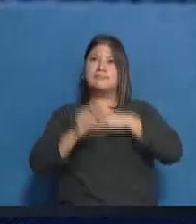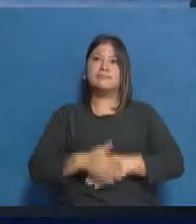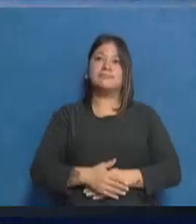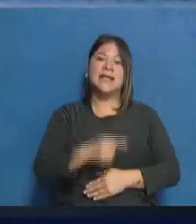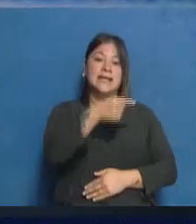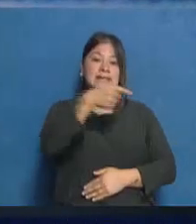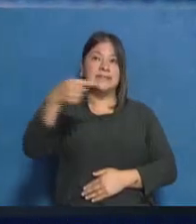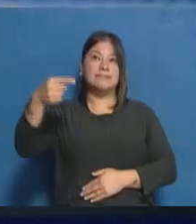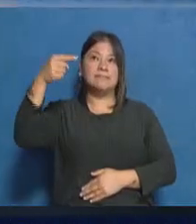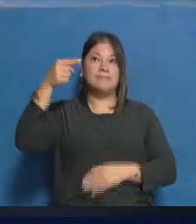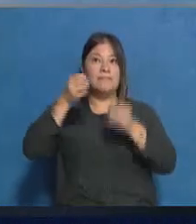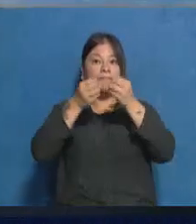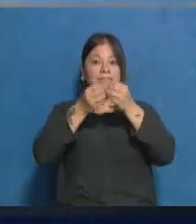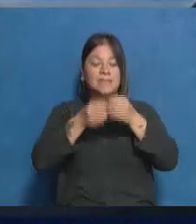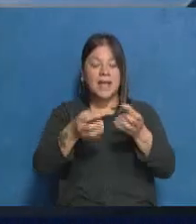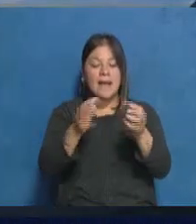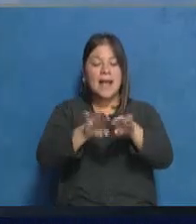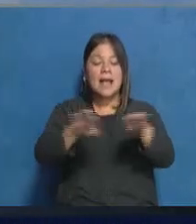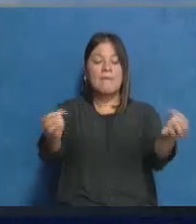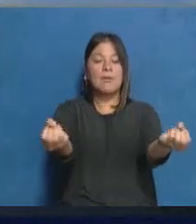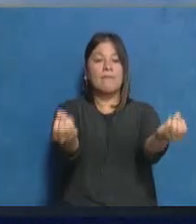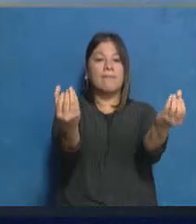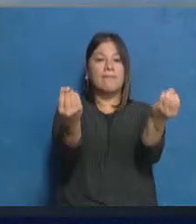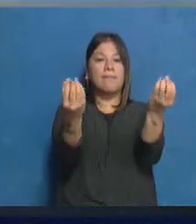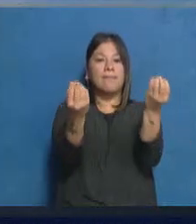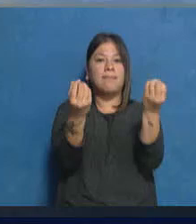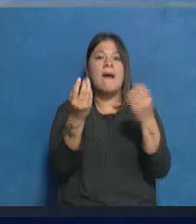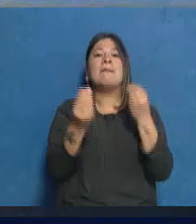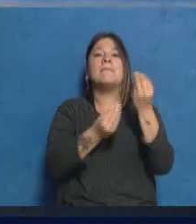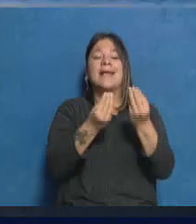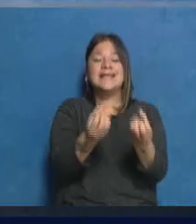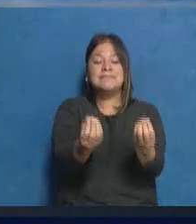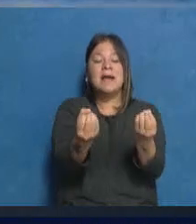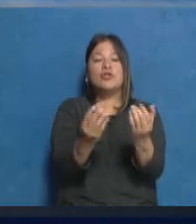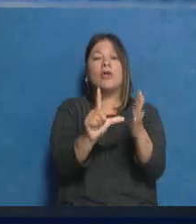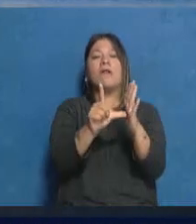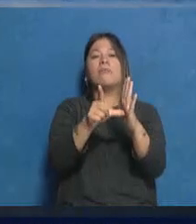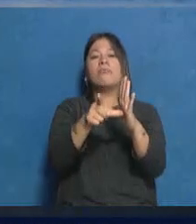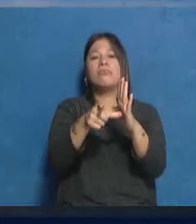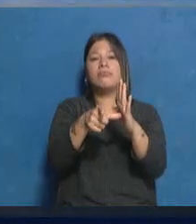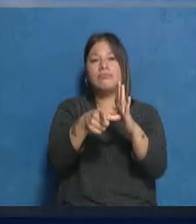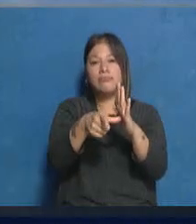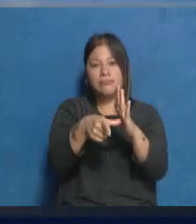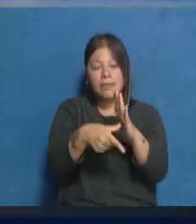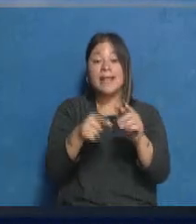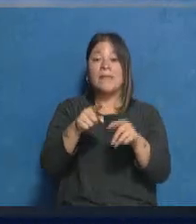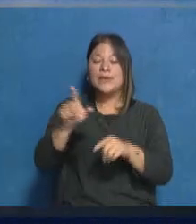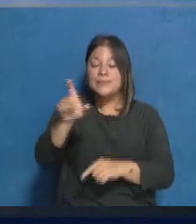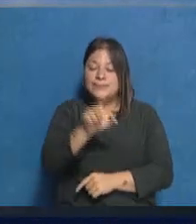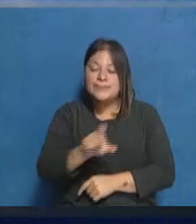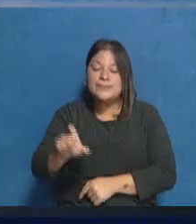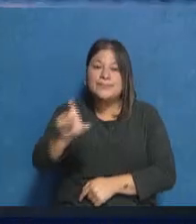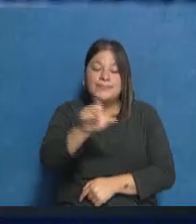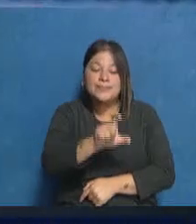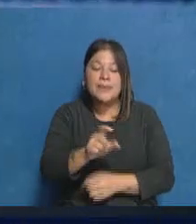que se le aplicó una hormona que enlentece el crecimiento de la chipica. También se le aplicó fertilizante para mantener